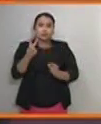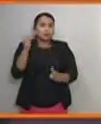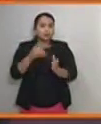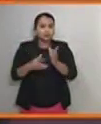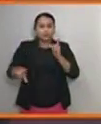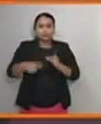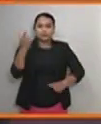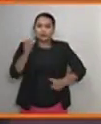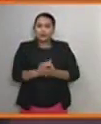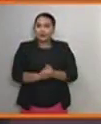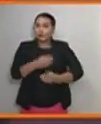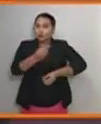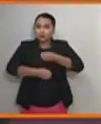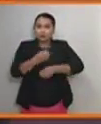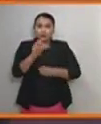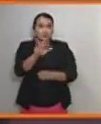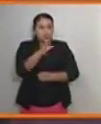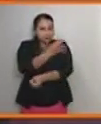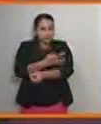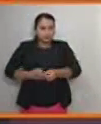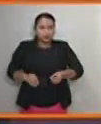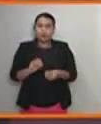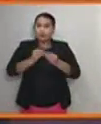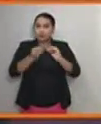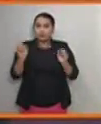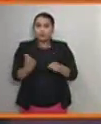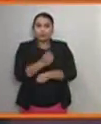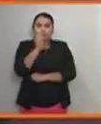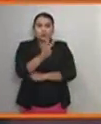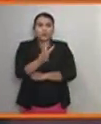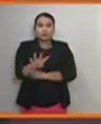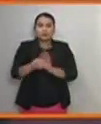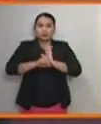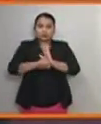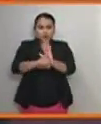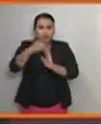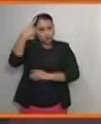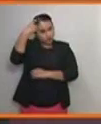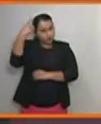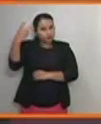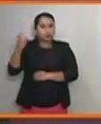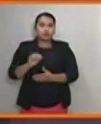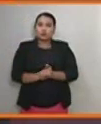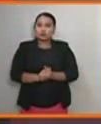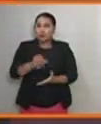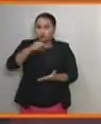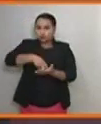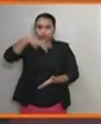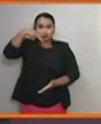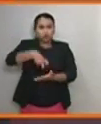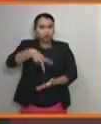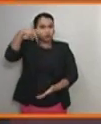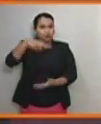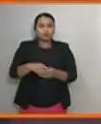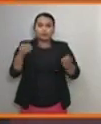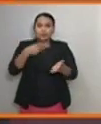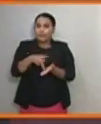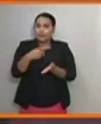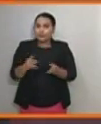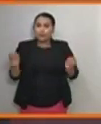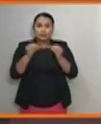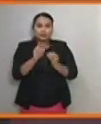lempiras. En el sorteo de las 3 de la tarde, el número ganador fue el 24 con su símbolo de sueños sapo. Y con este pagamos más